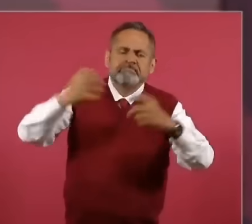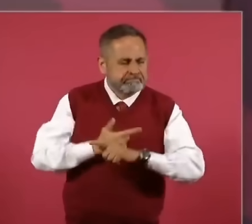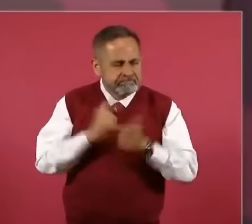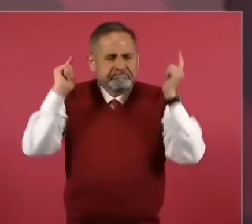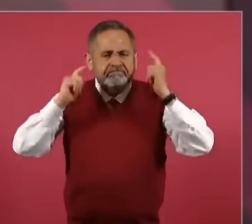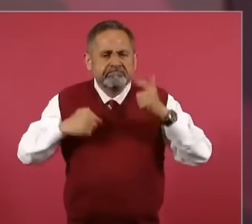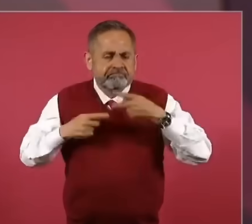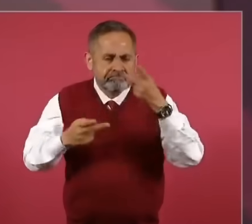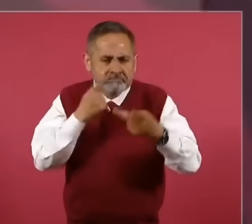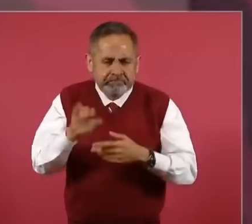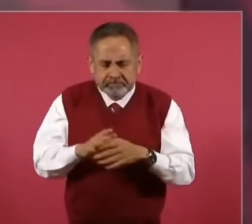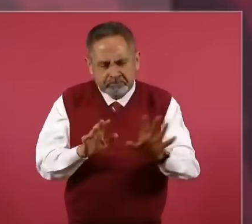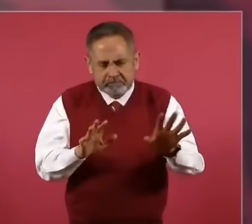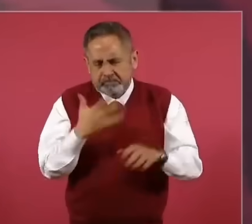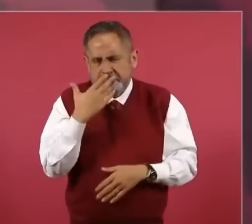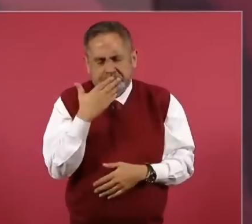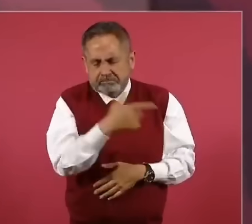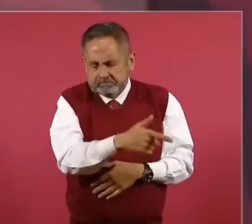Eso,